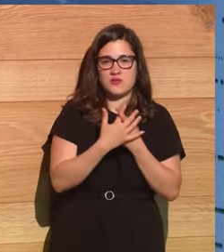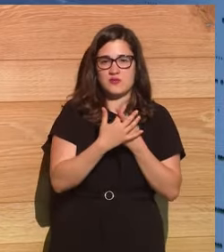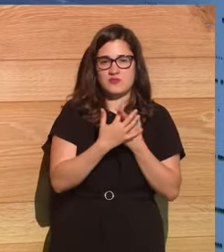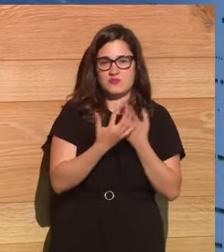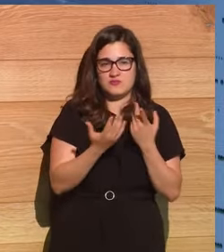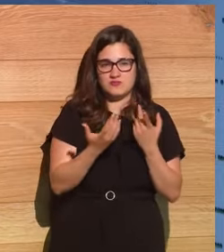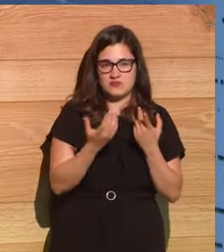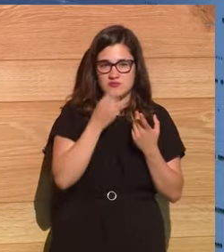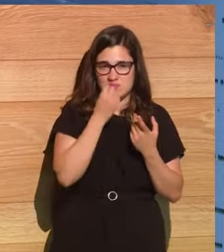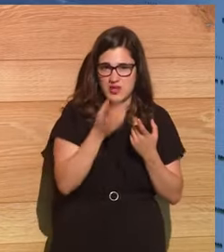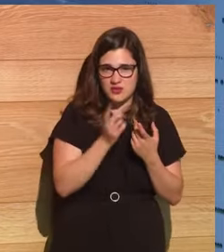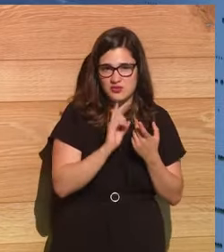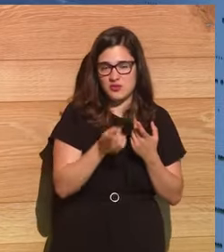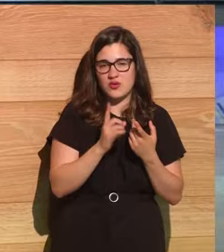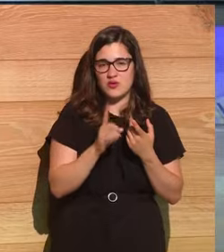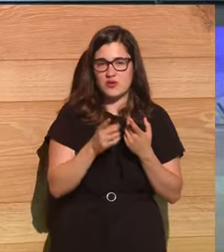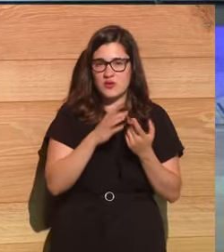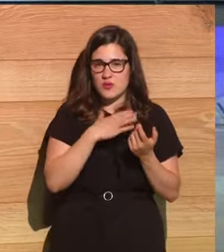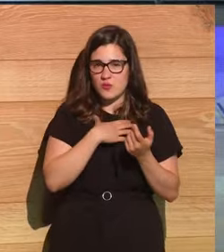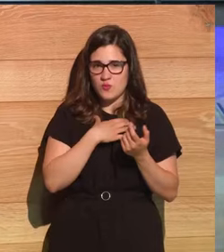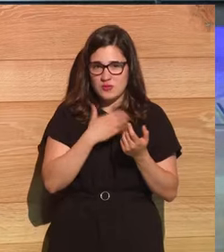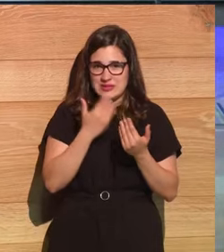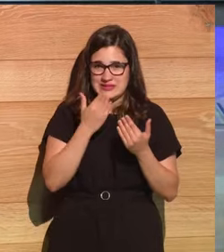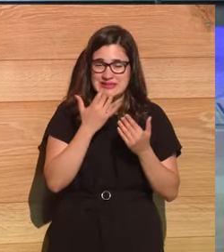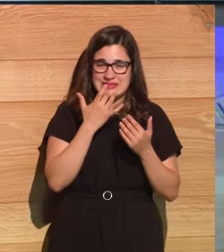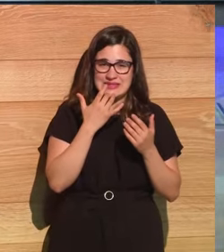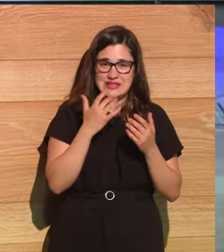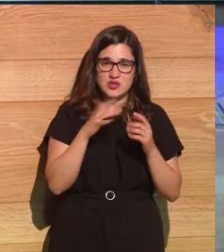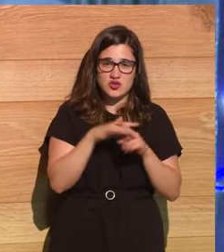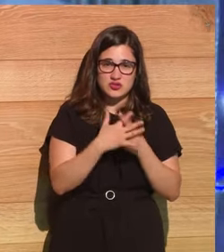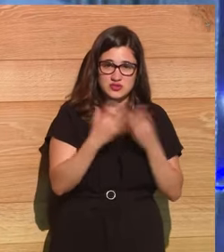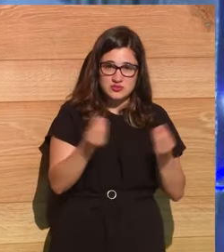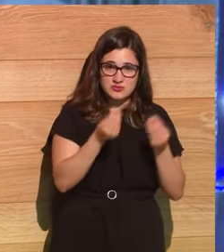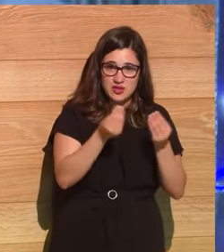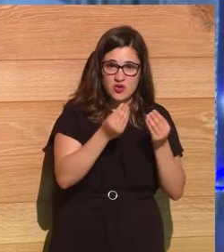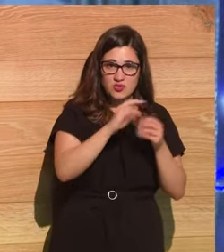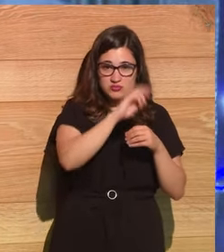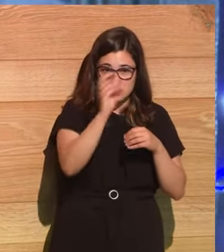se podrían desarrollar potencialmente todas nuestras habilidades.